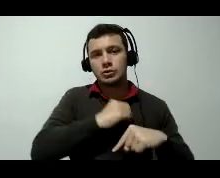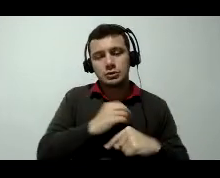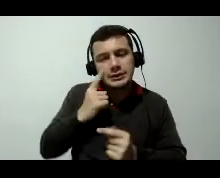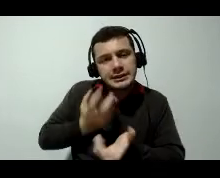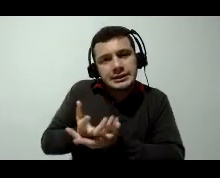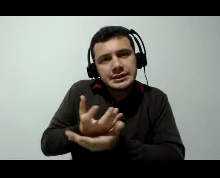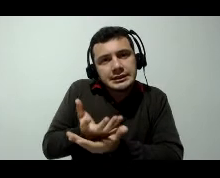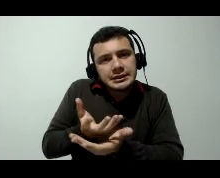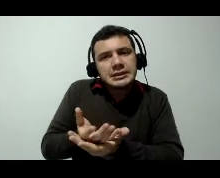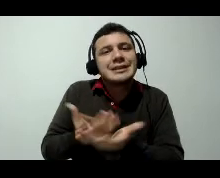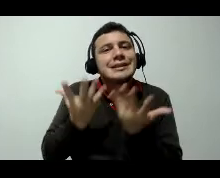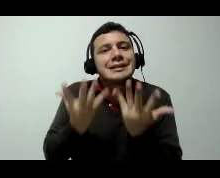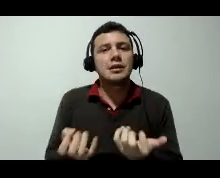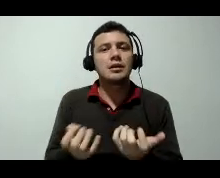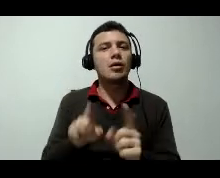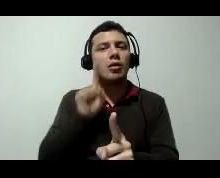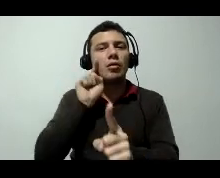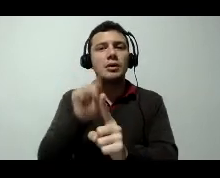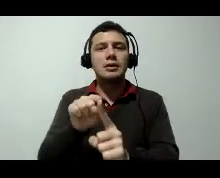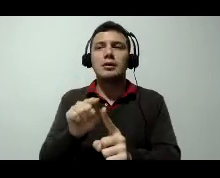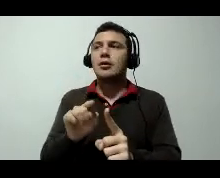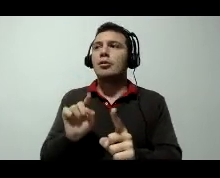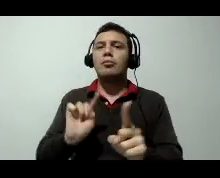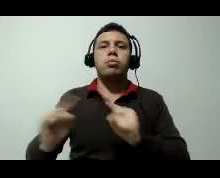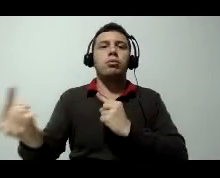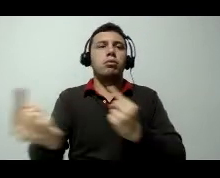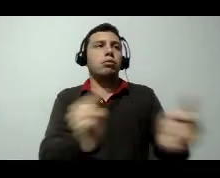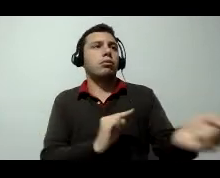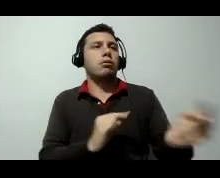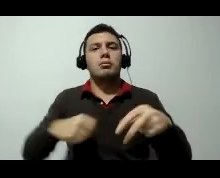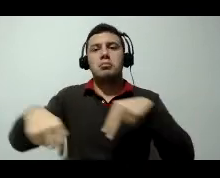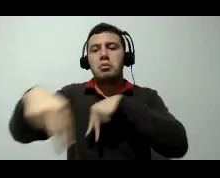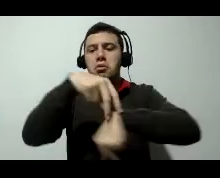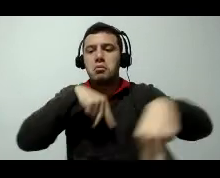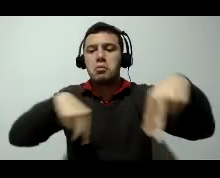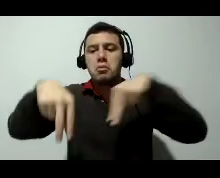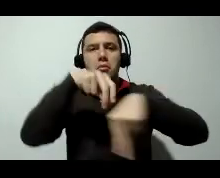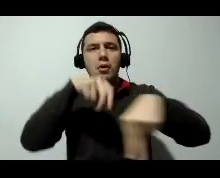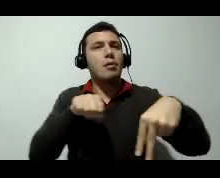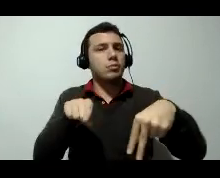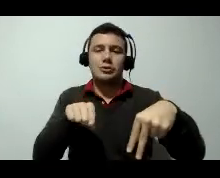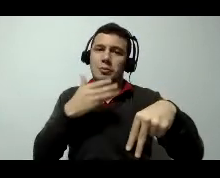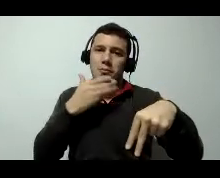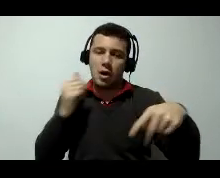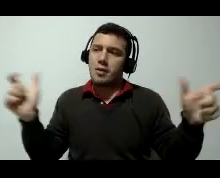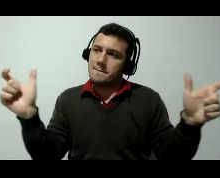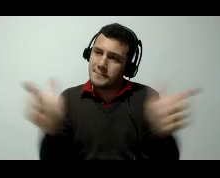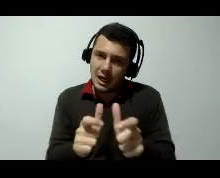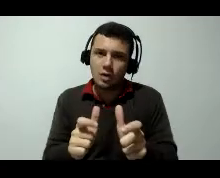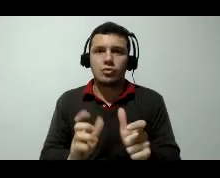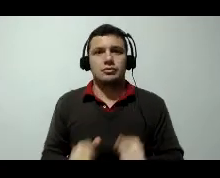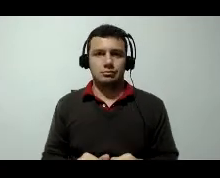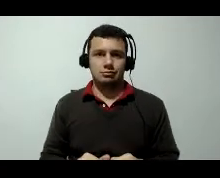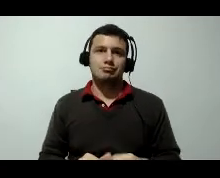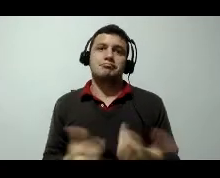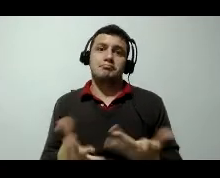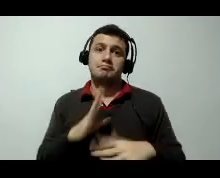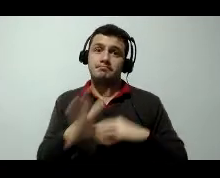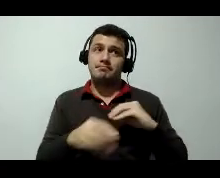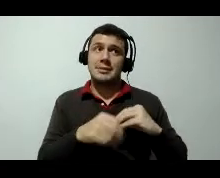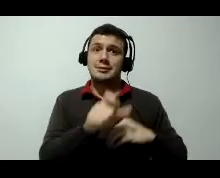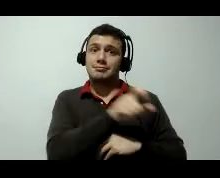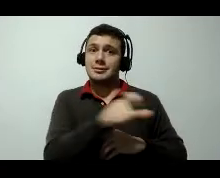número de personas que se encuentran deambulando en nuestras áreas. Y si tenemos pacientes COVID-19,